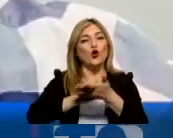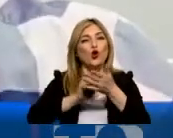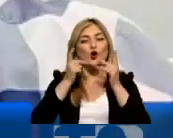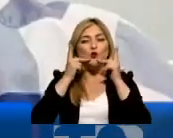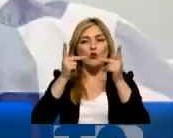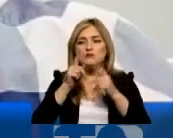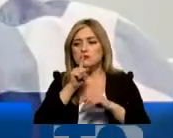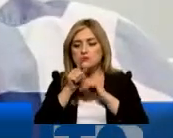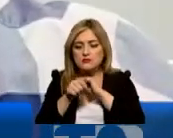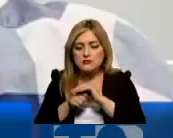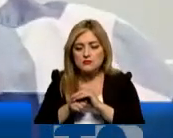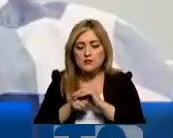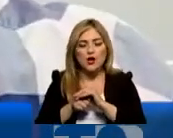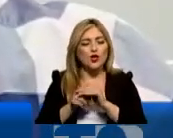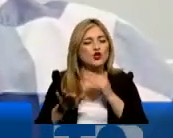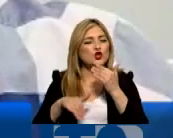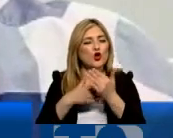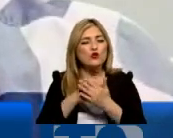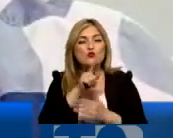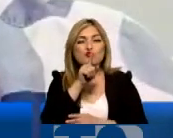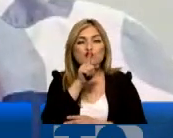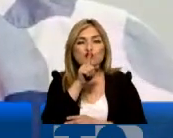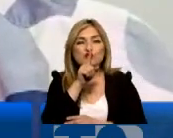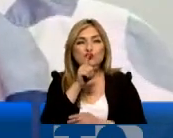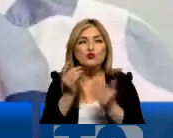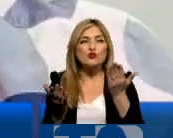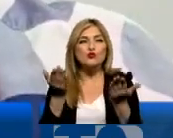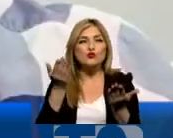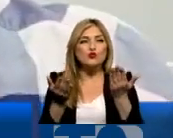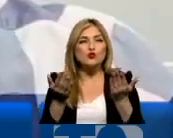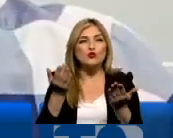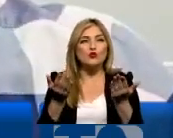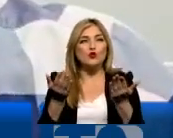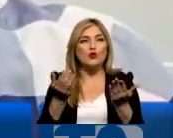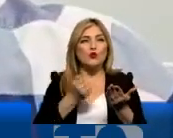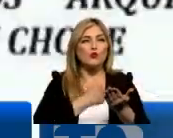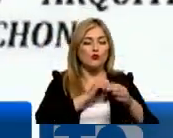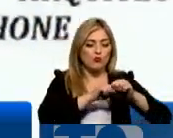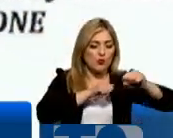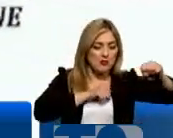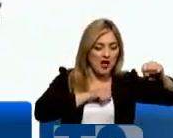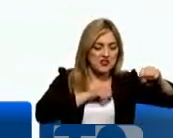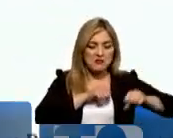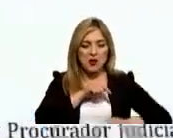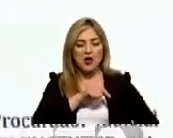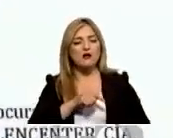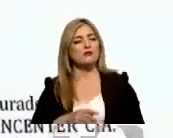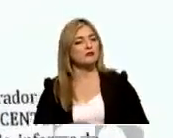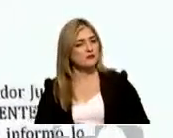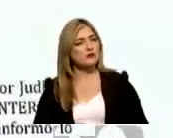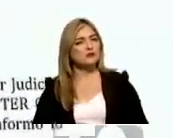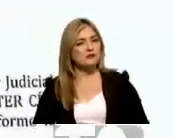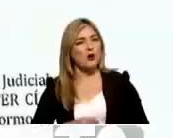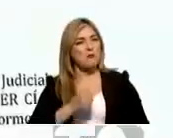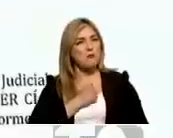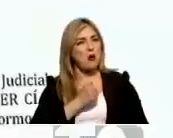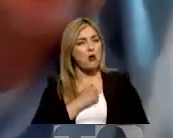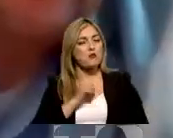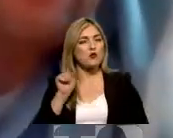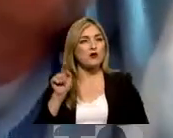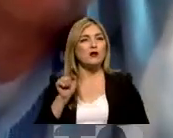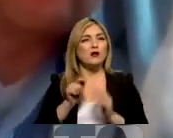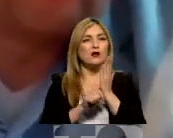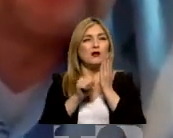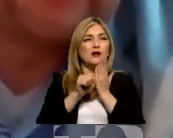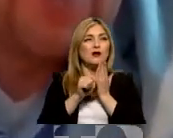hecho, trataron de encubrir las similitudes existentes con nuestros planos. Pese a los reclamos de propiedad intelectual, el ministro dice